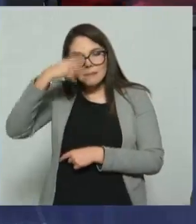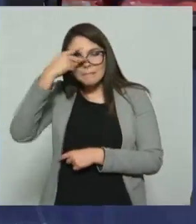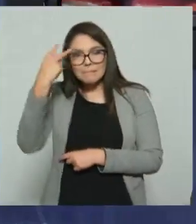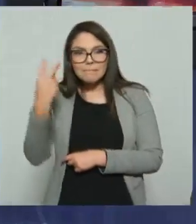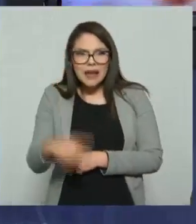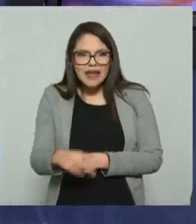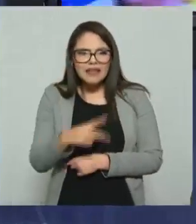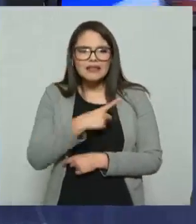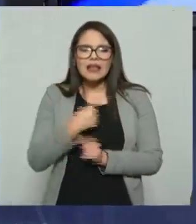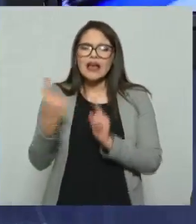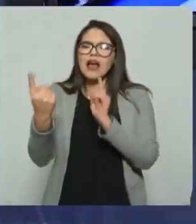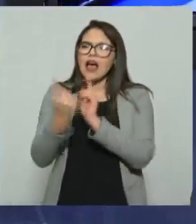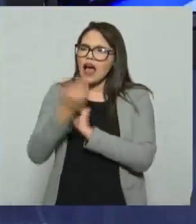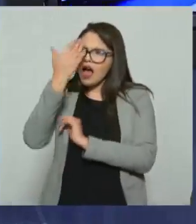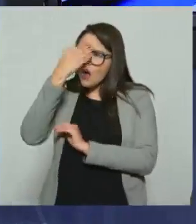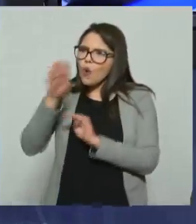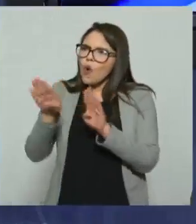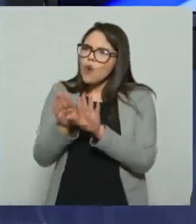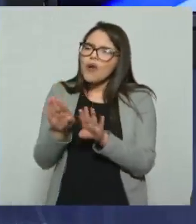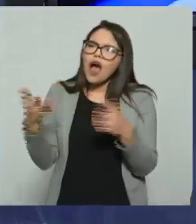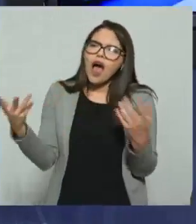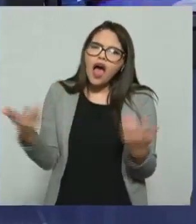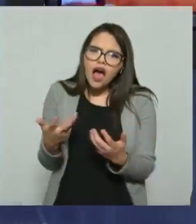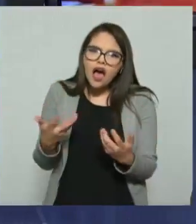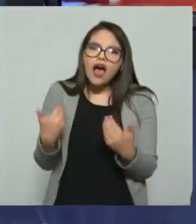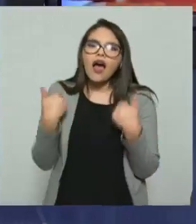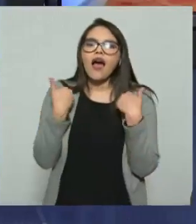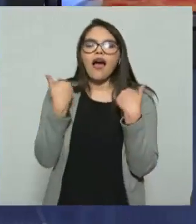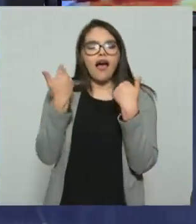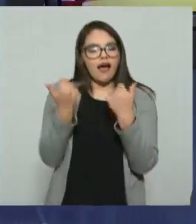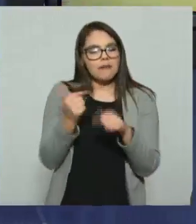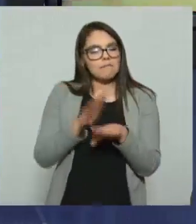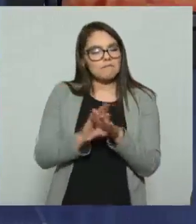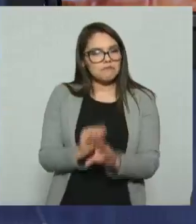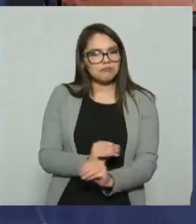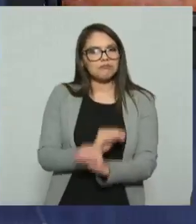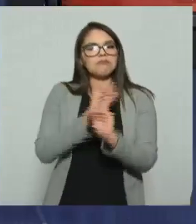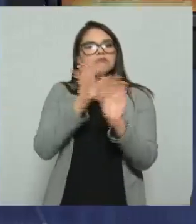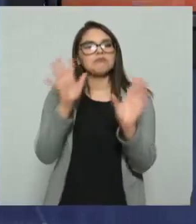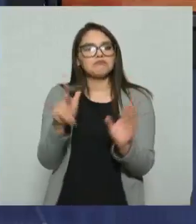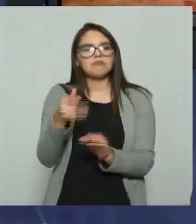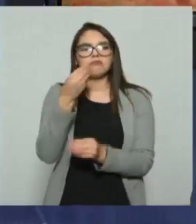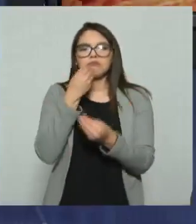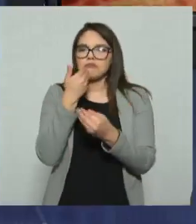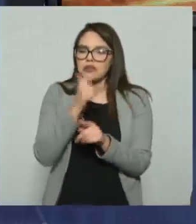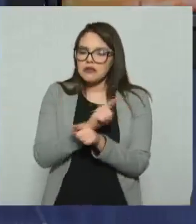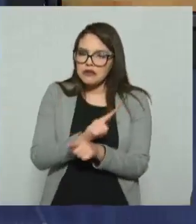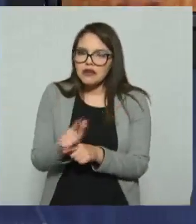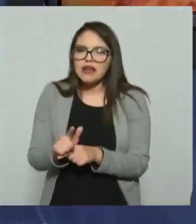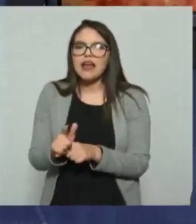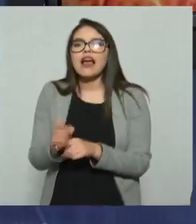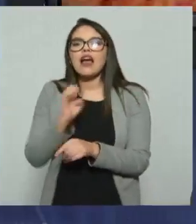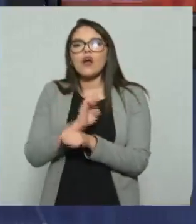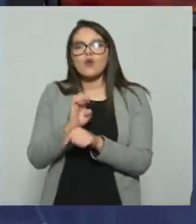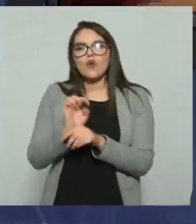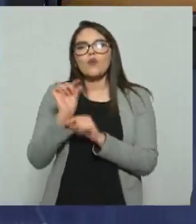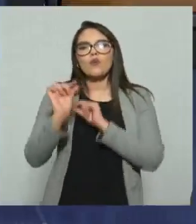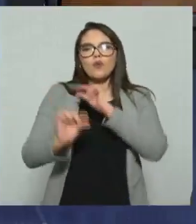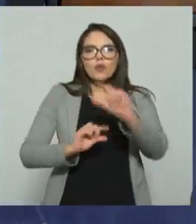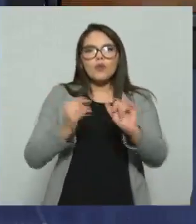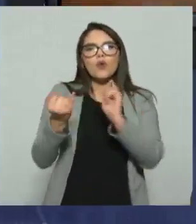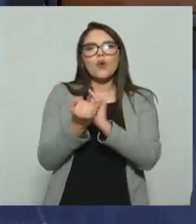y ver sus prácticas, o sea, estar consciente de dónde estamos consumiendo y por qué lo estamos consumiendo, y así también apoyamos al